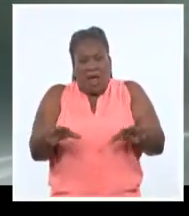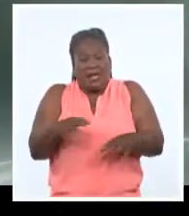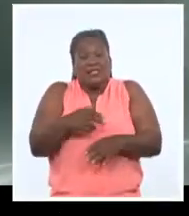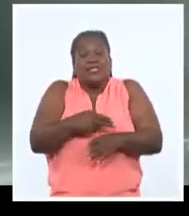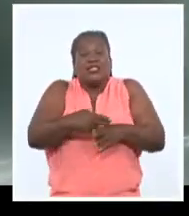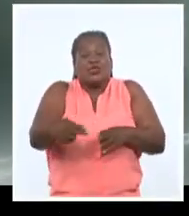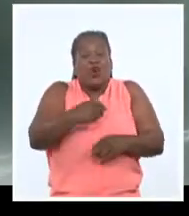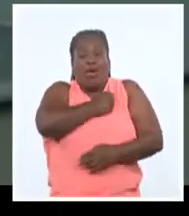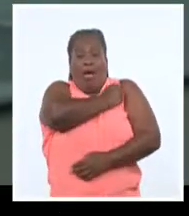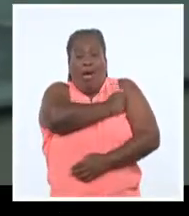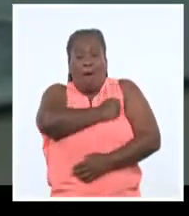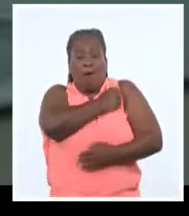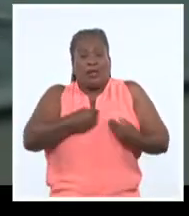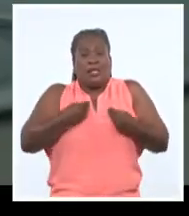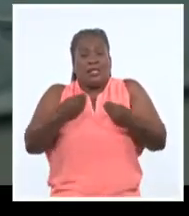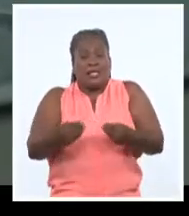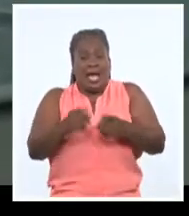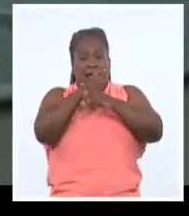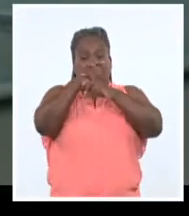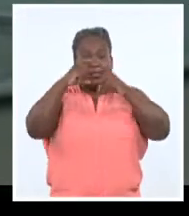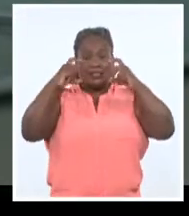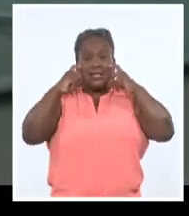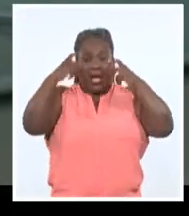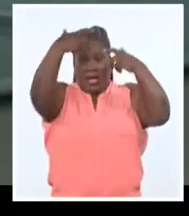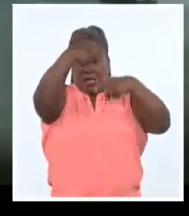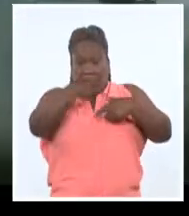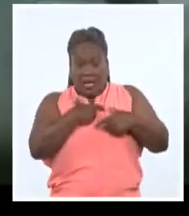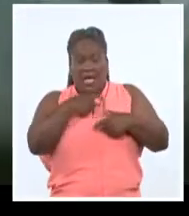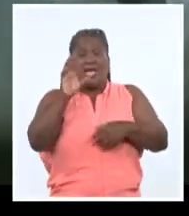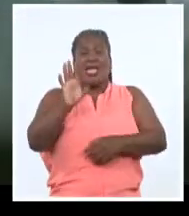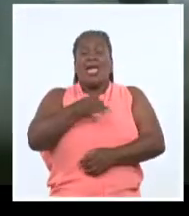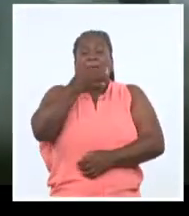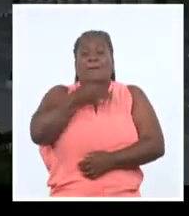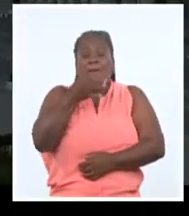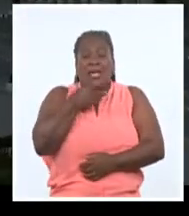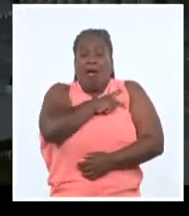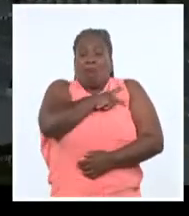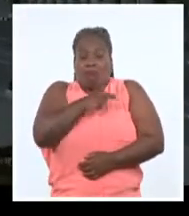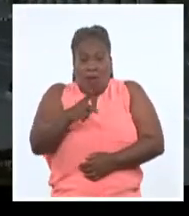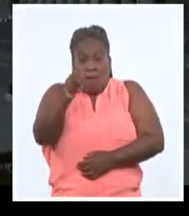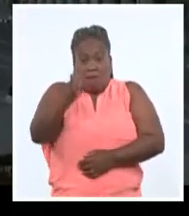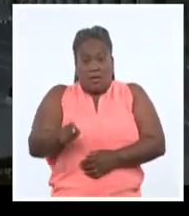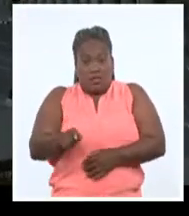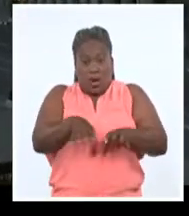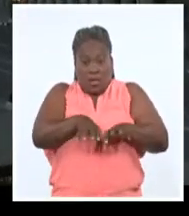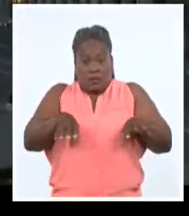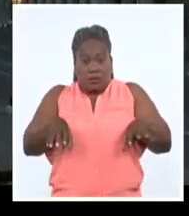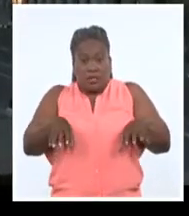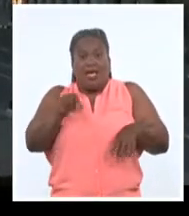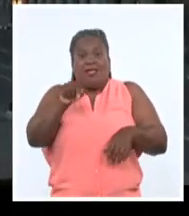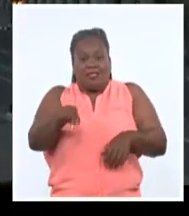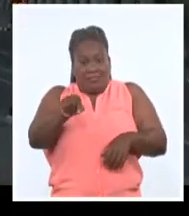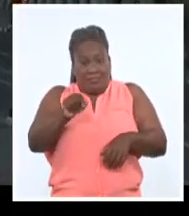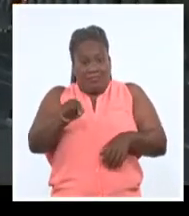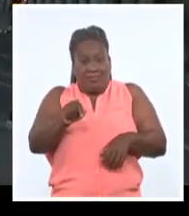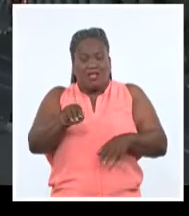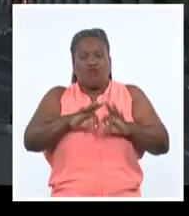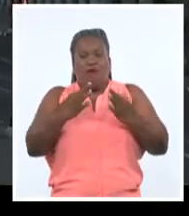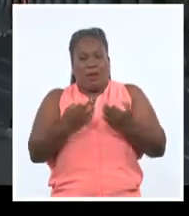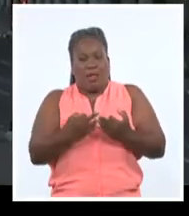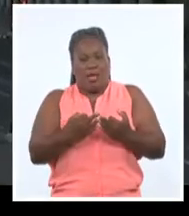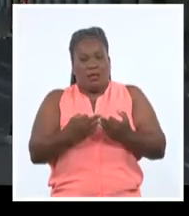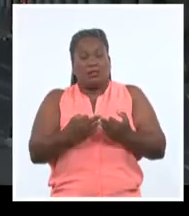entrega detrás de máscaras y escafandras que hablan de la valentía de quienes estuvieron aislados de sus seres queridos y expusieron sus vidas